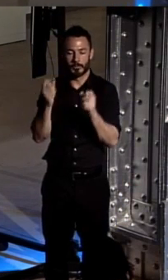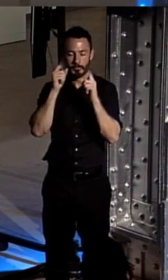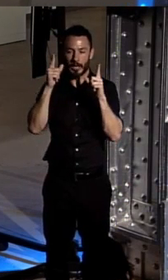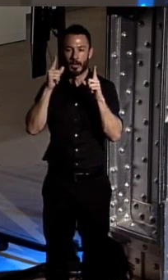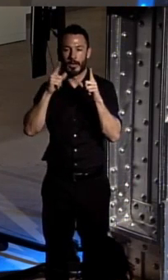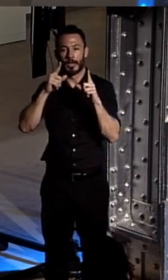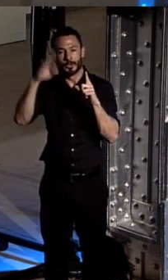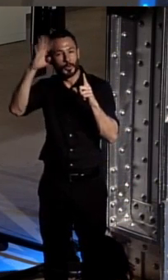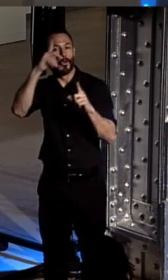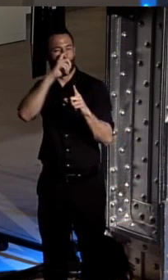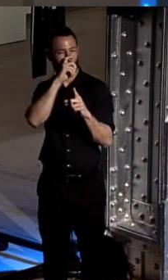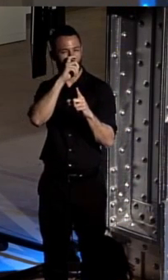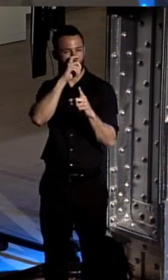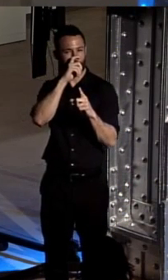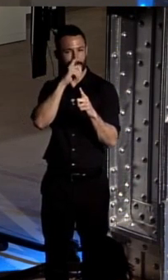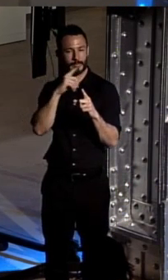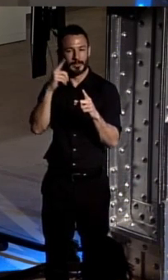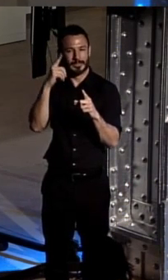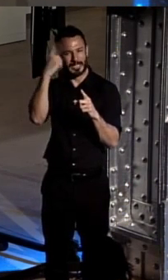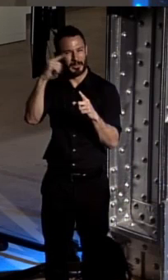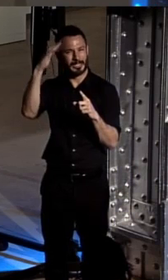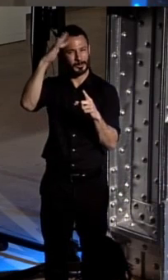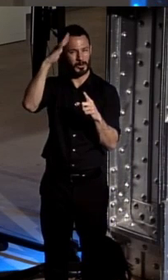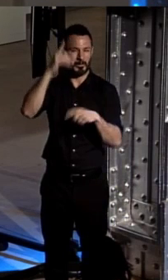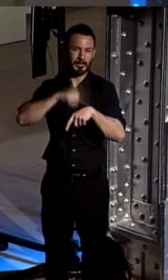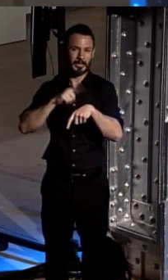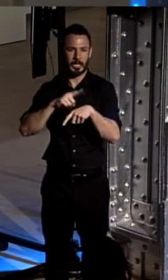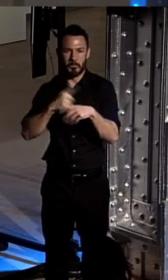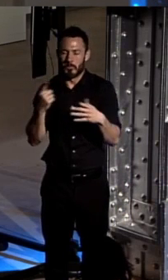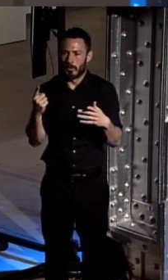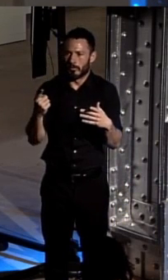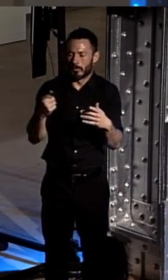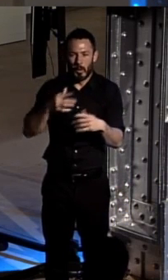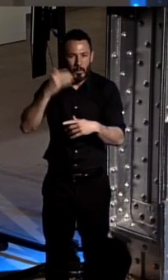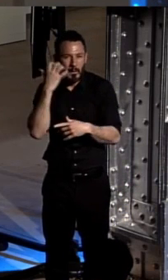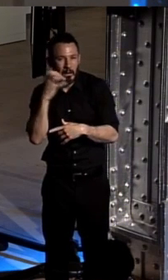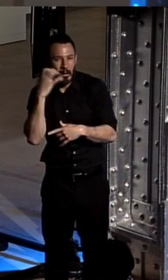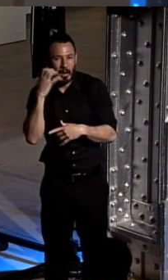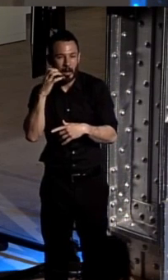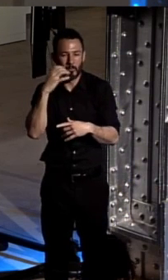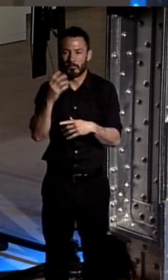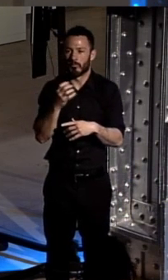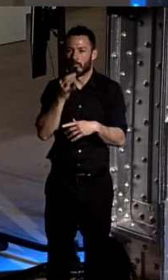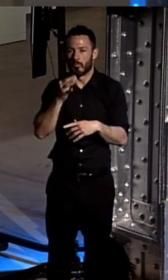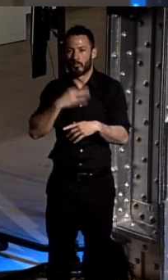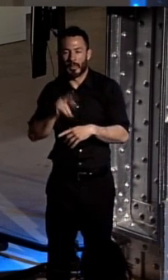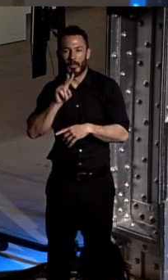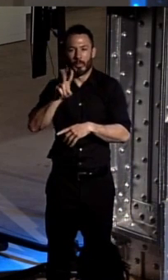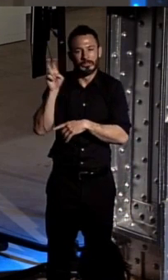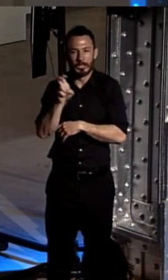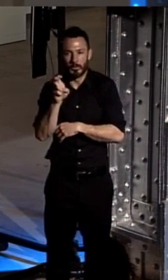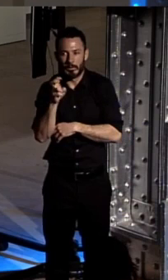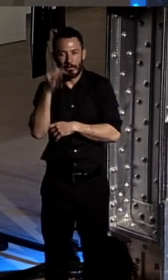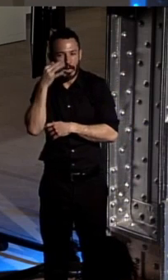recuerdo de aquello que soñamos, pero sabemos que en el sueño el tiempo está muy distorsionado. De hecho, pasaron 2 segundos y uno piensa que pasaron 8 horas, o pasaron 15 horas y uno piensa que pasaron